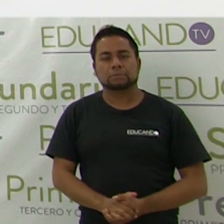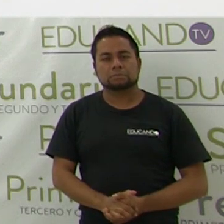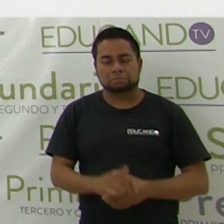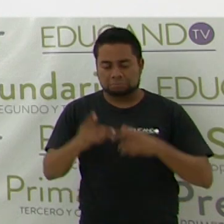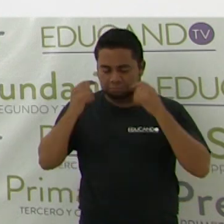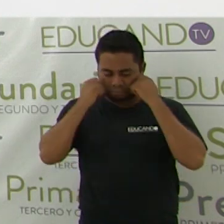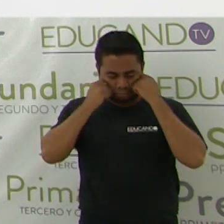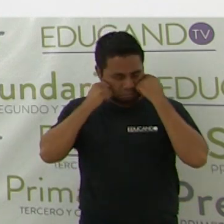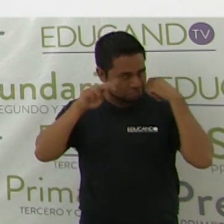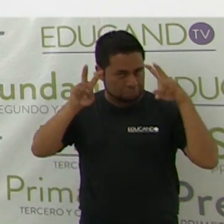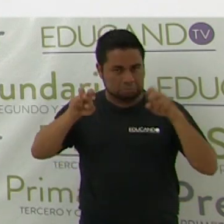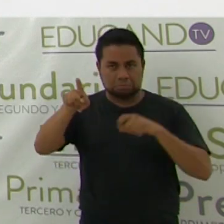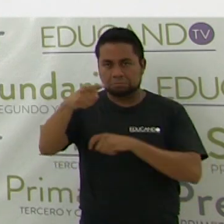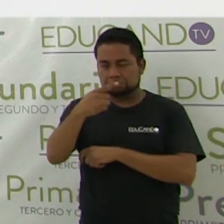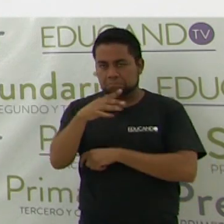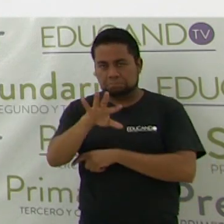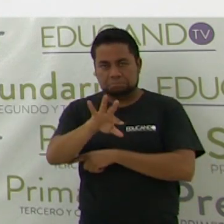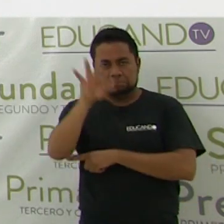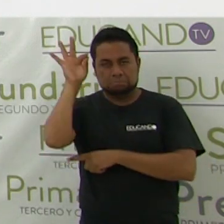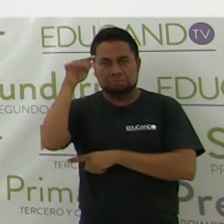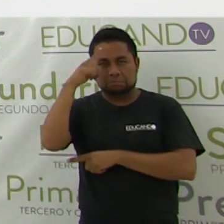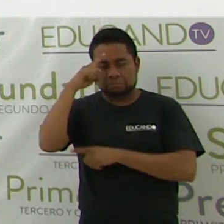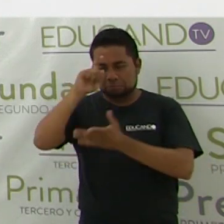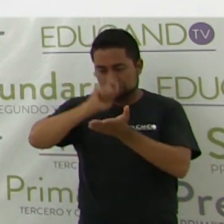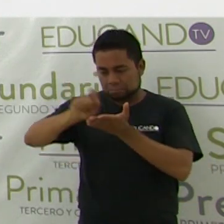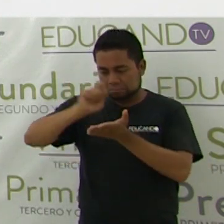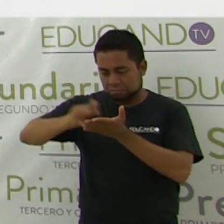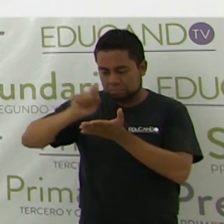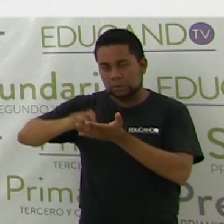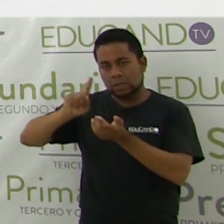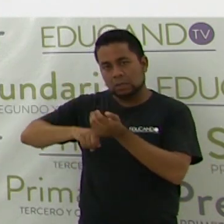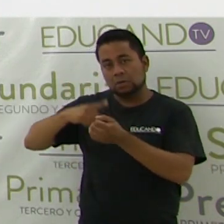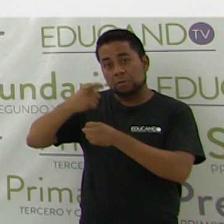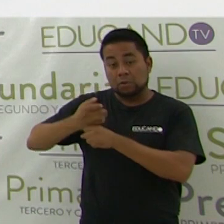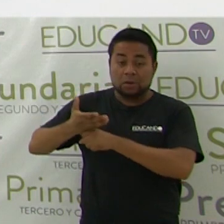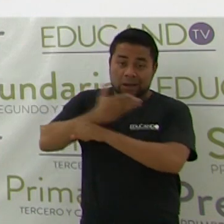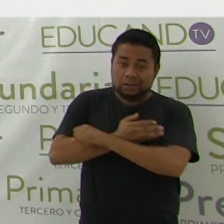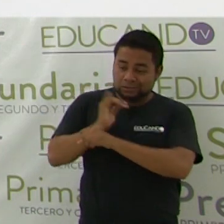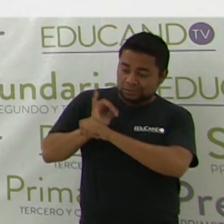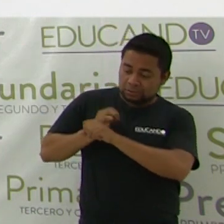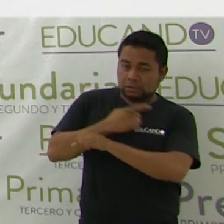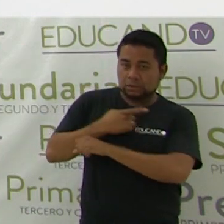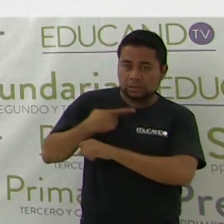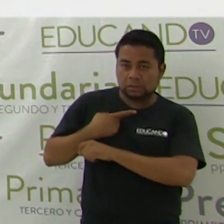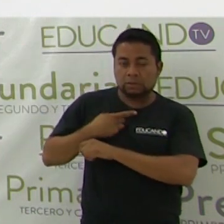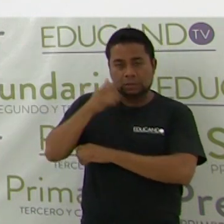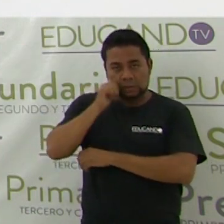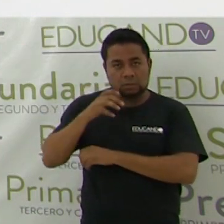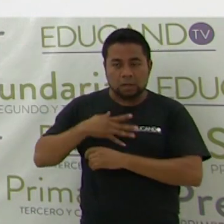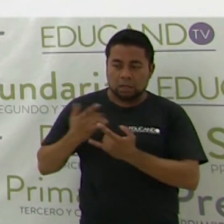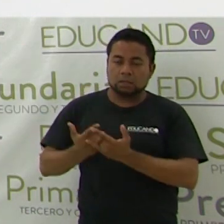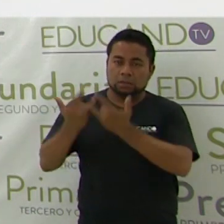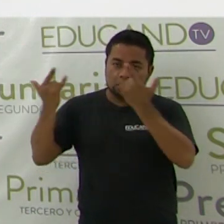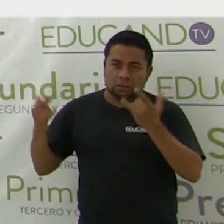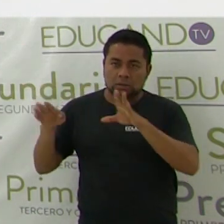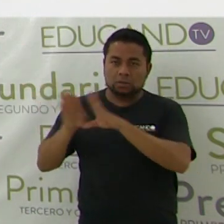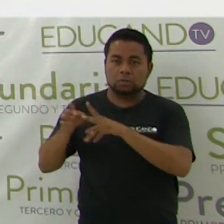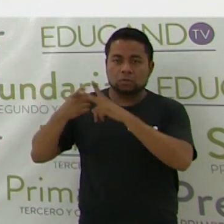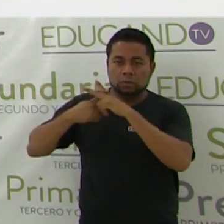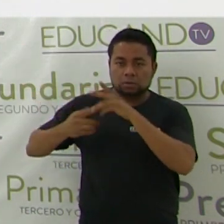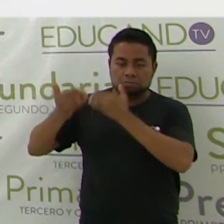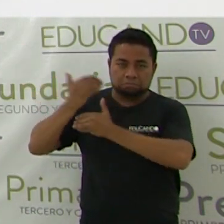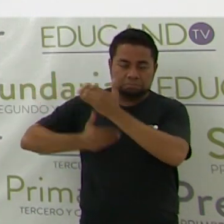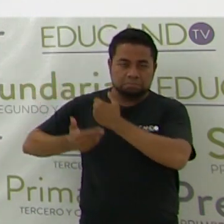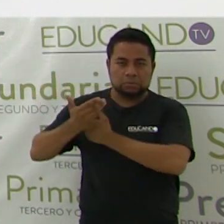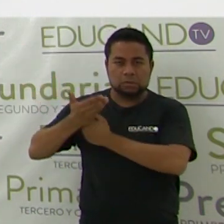cualquier tema del que vayan ustedes a escribir para producir un texto, tienen que investigarlo, porque siempre hay una historia de las ideas o del